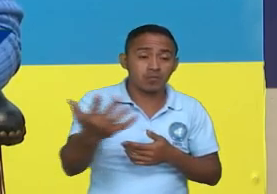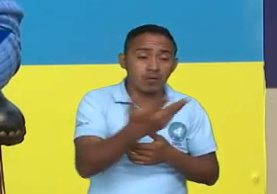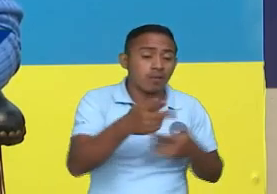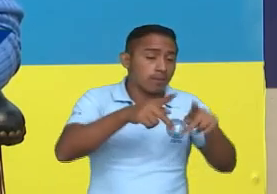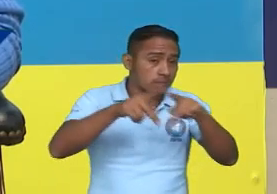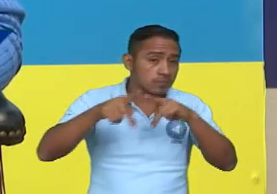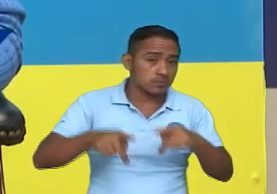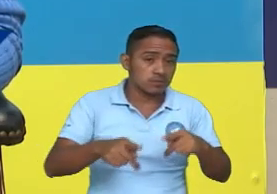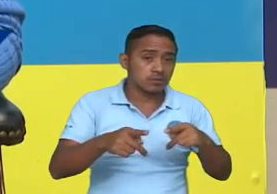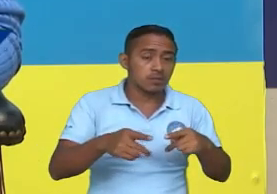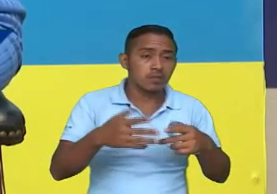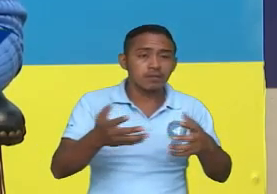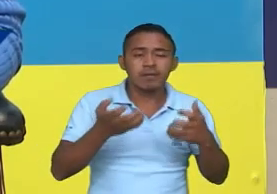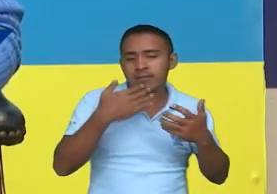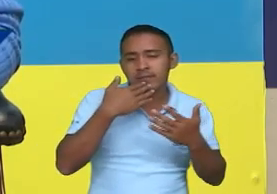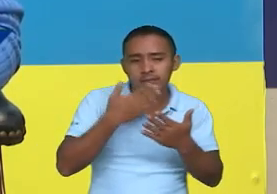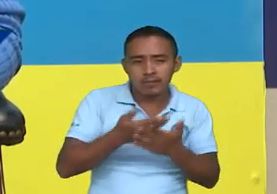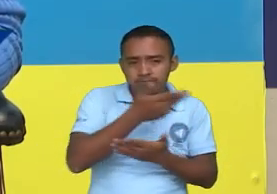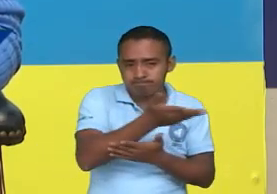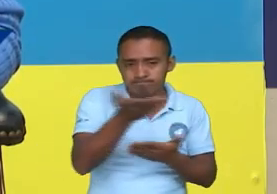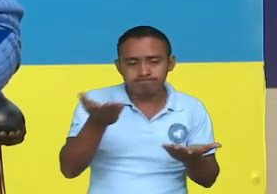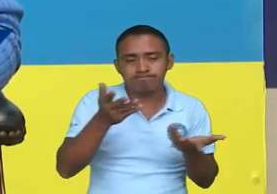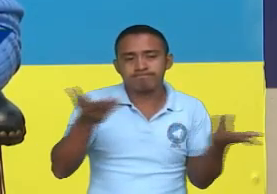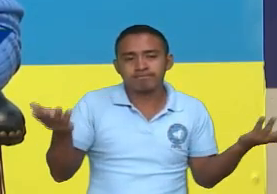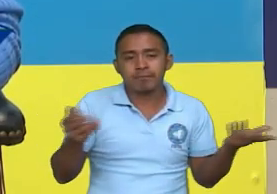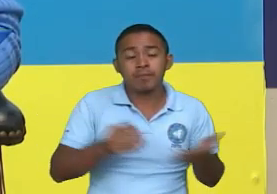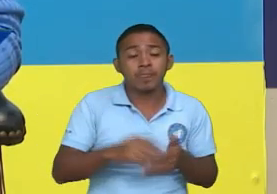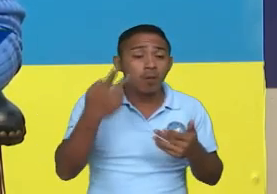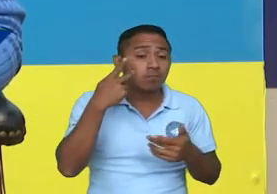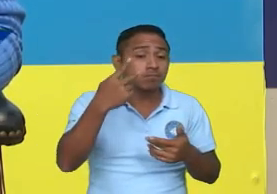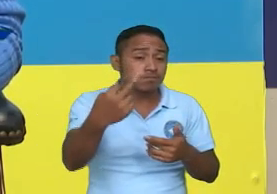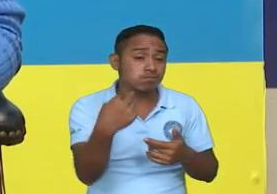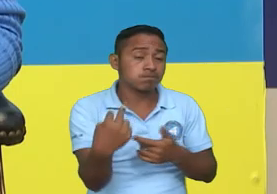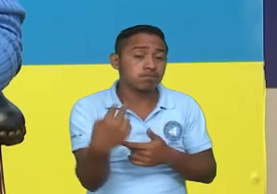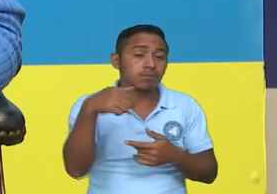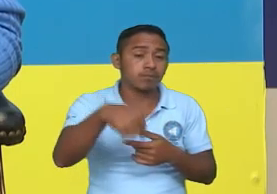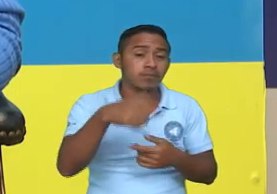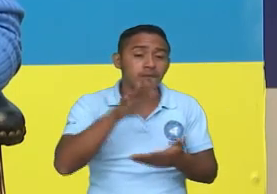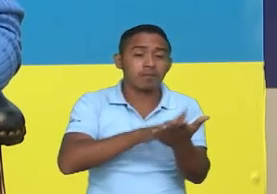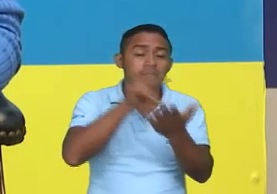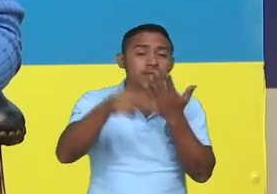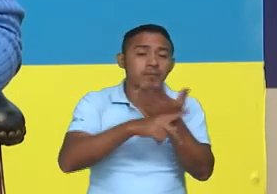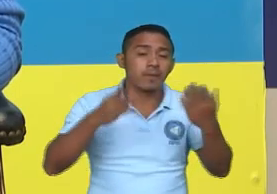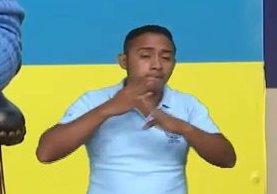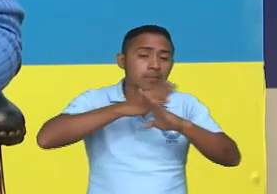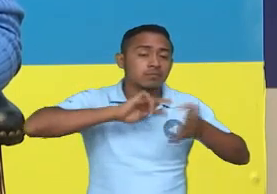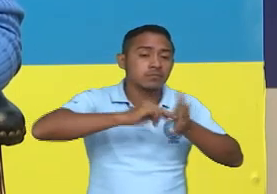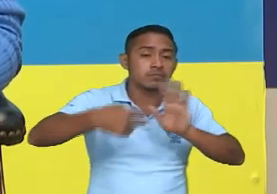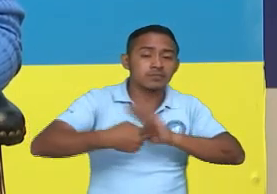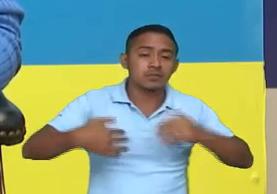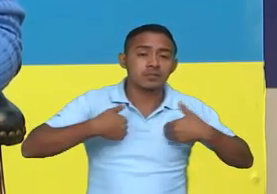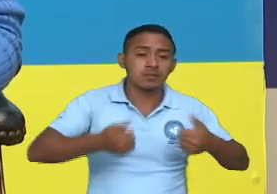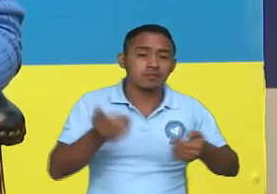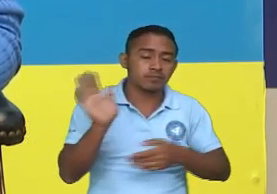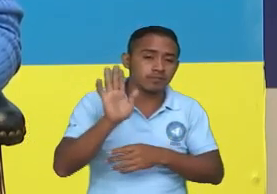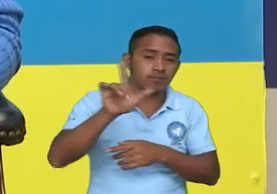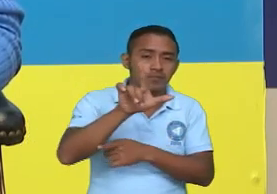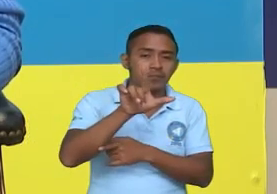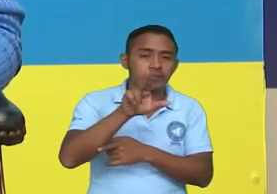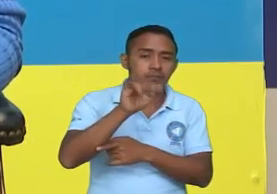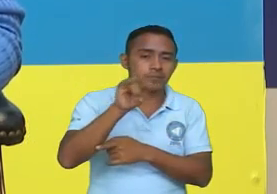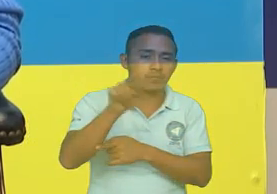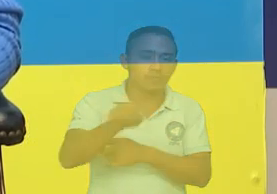amigos televidentes y continuar pues en este en esta labor preventiva que ya inició el Ministerio de Salud y nosotros contribuir con